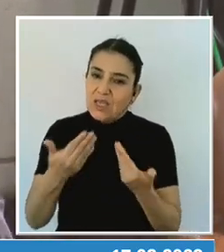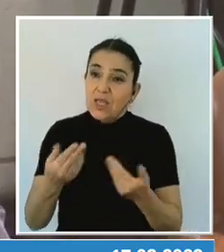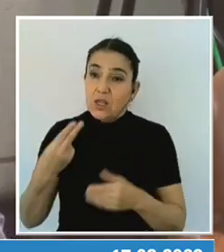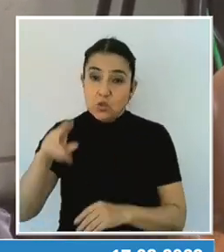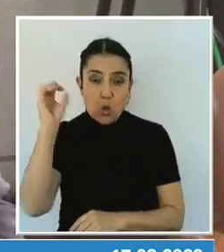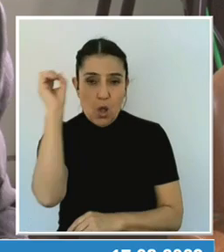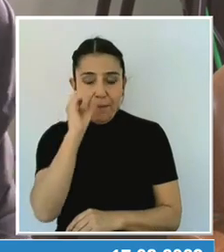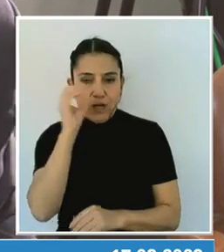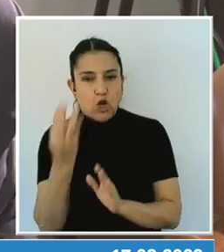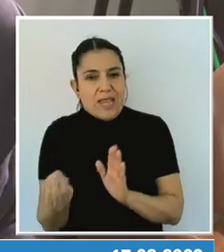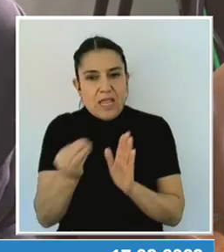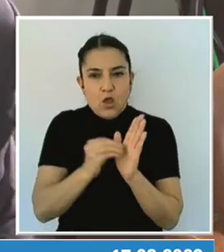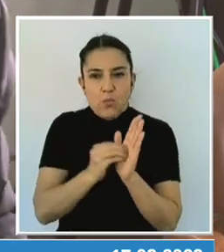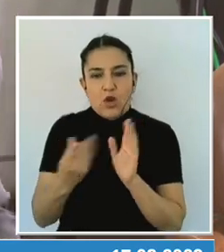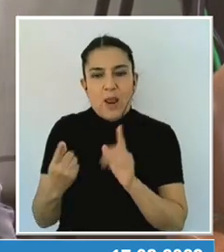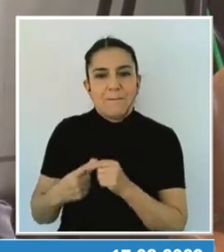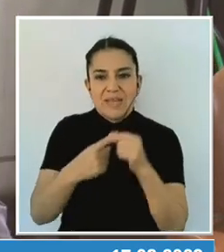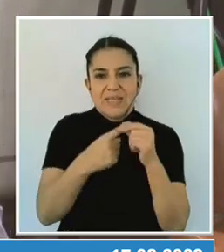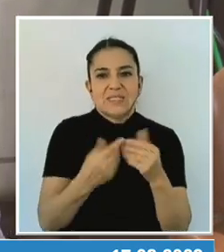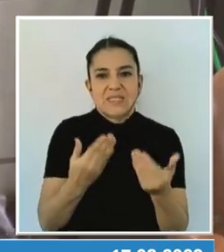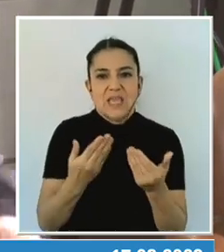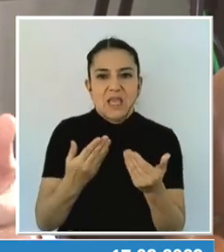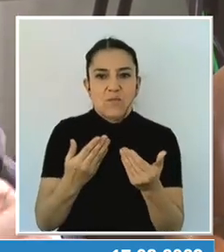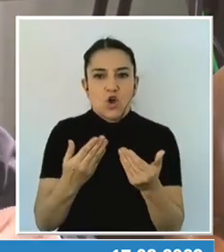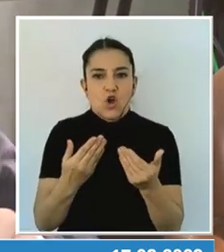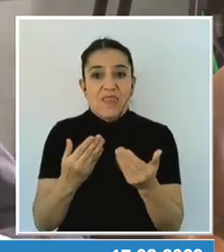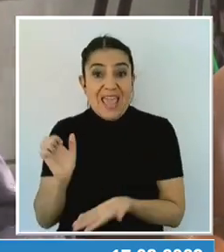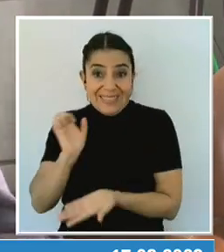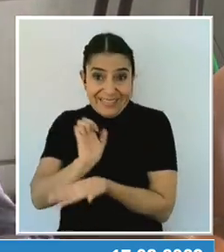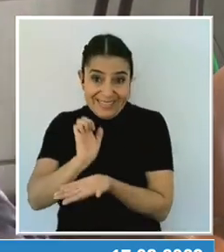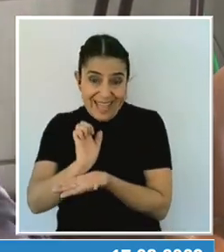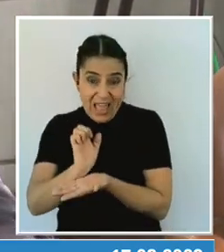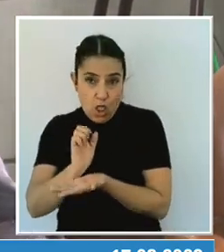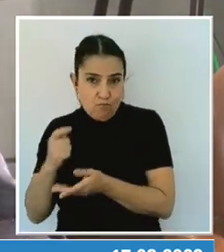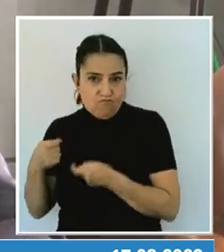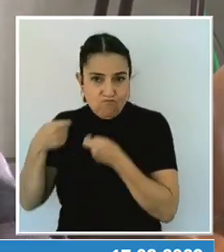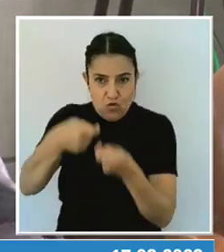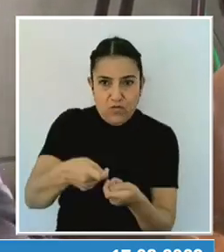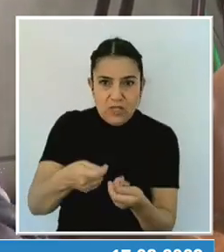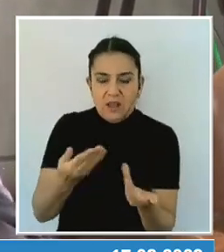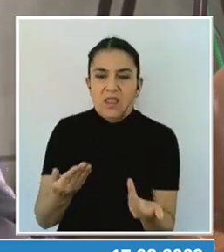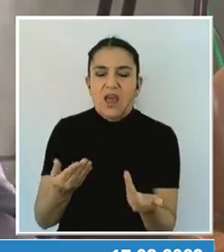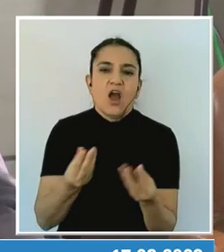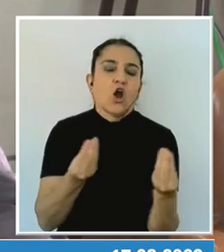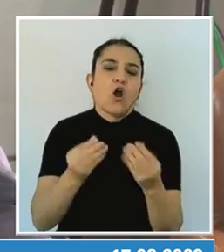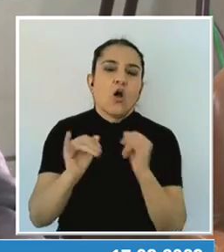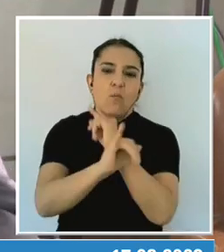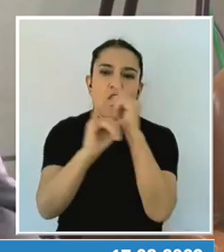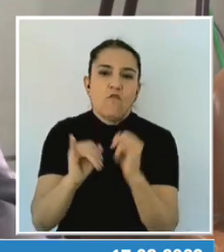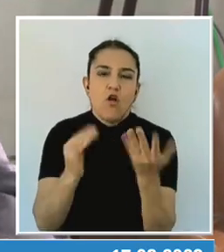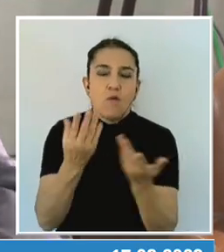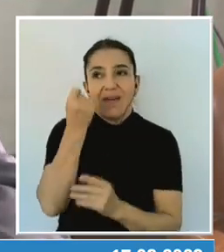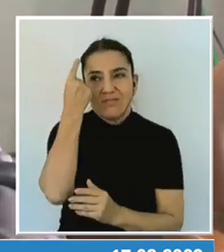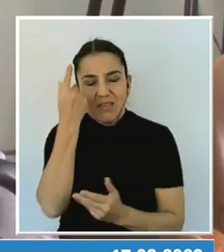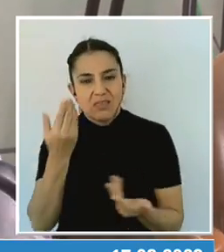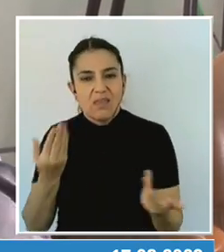alguna manera el principio de subsidiariedad por la forma en que ha sido interpretado y que de alguna